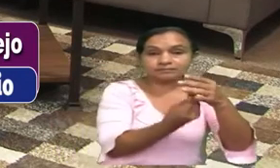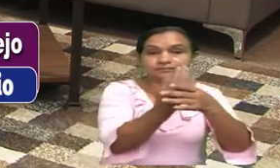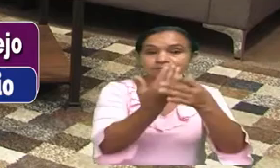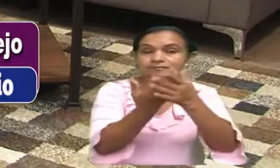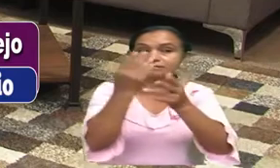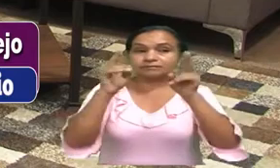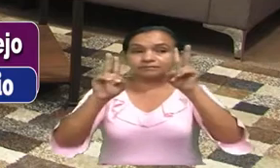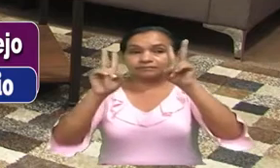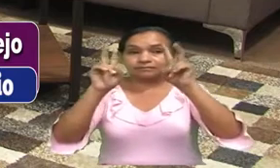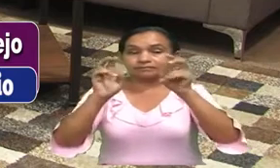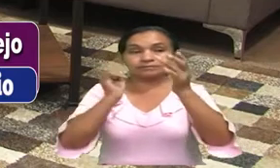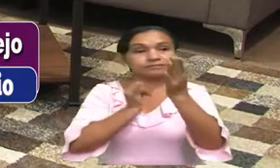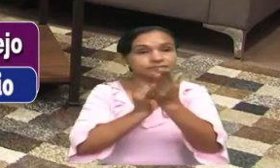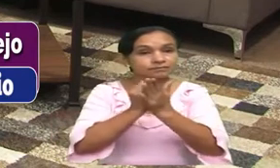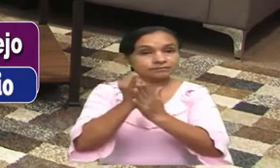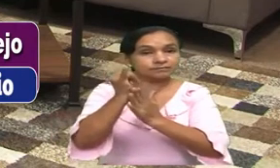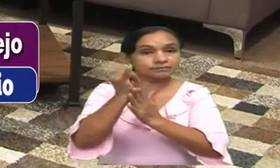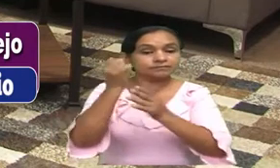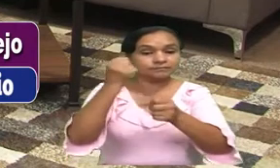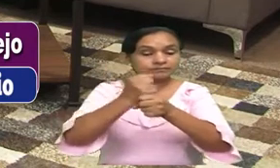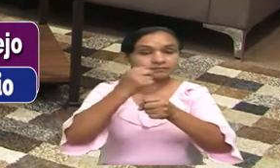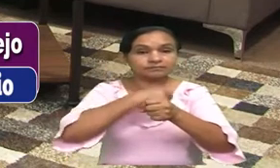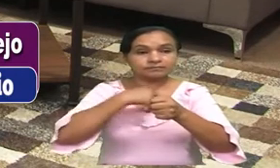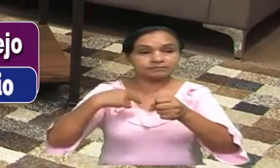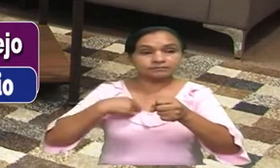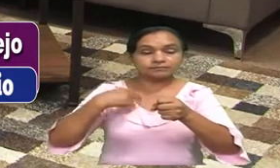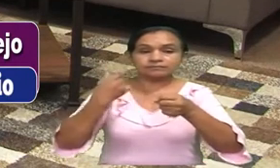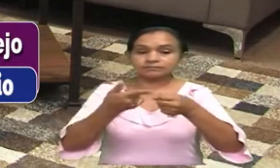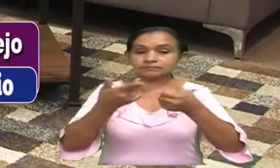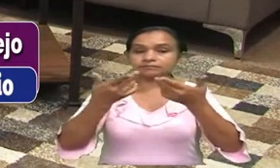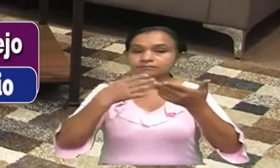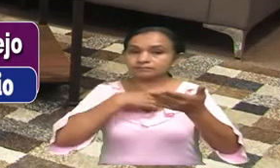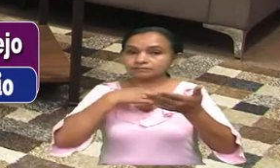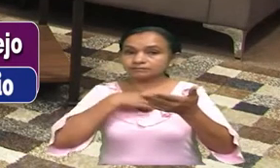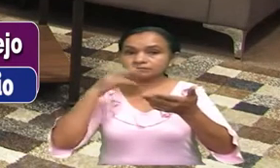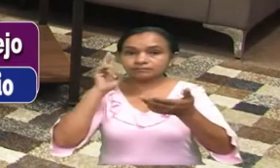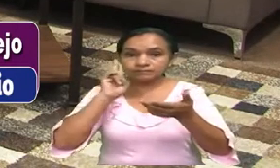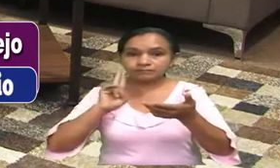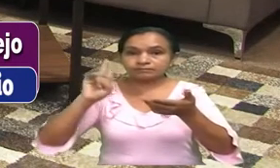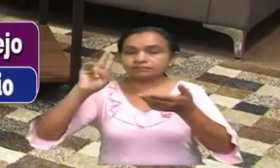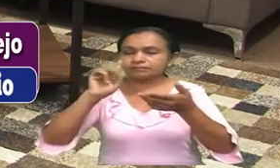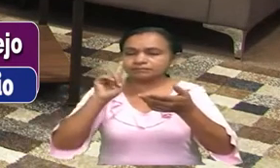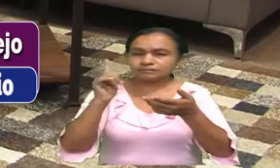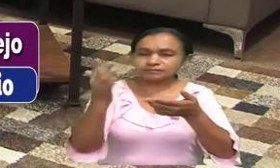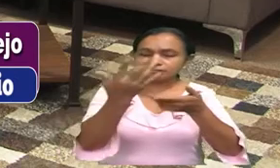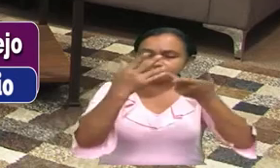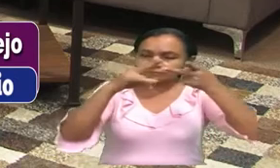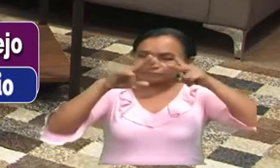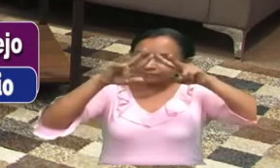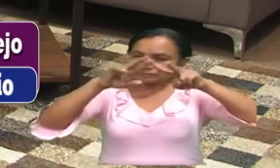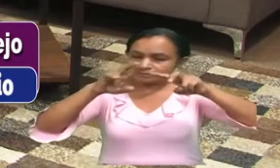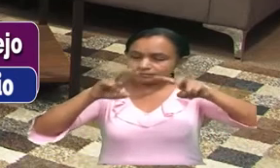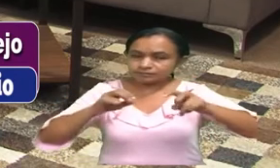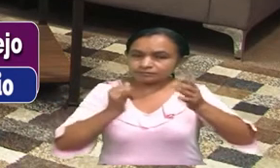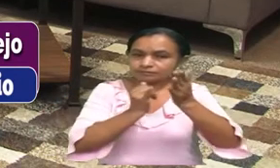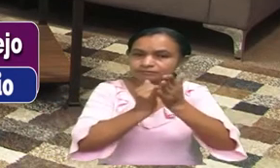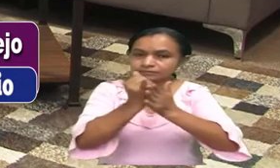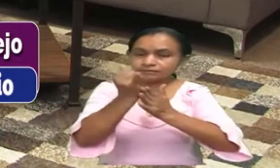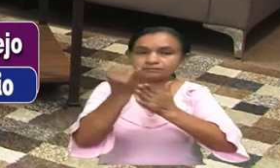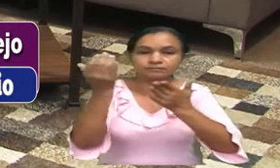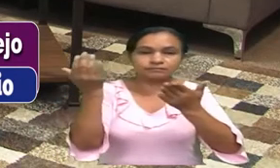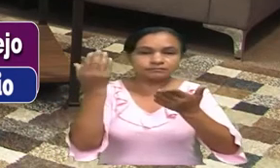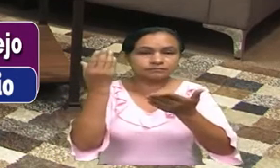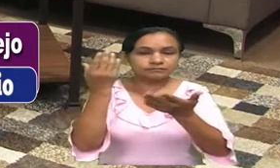de investigación, claro, y que claro. ese rol pues lo debe de jugar la extensión. Entonces se hace todo este análisis, igualmente los